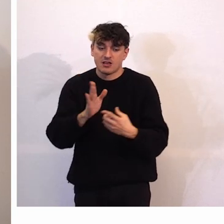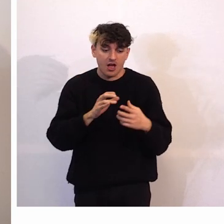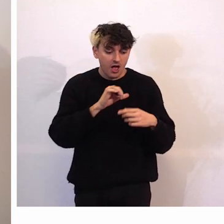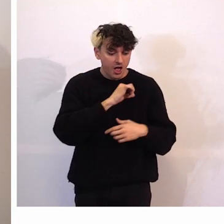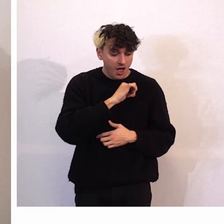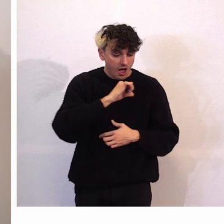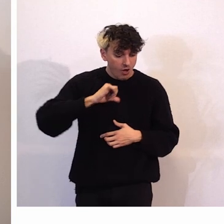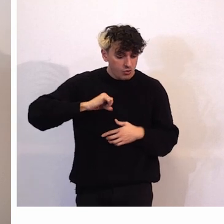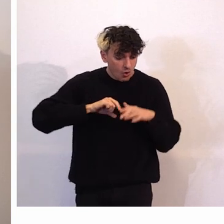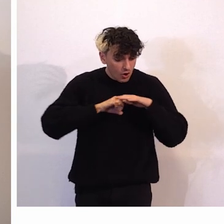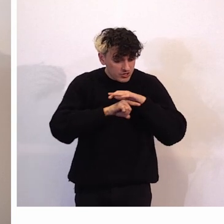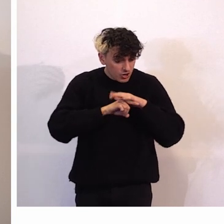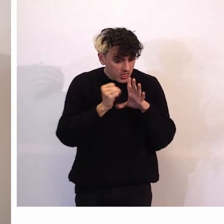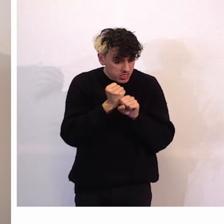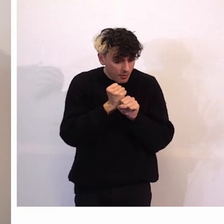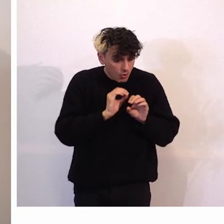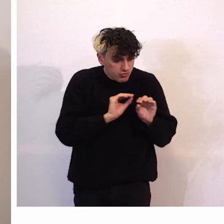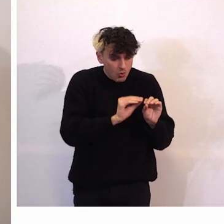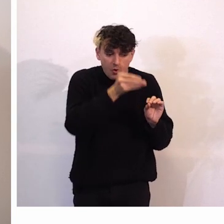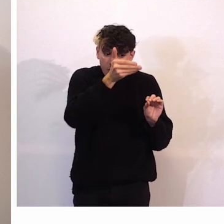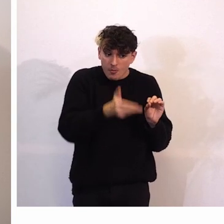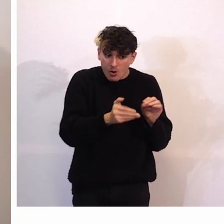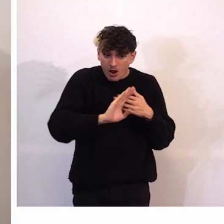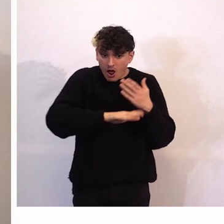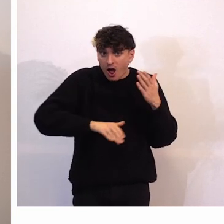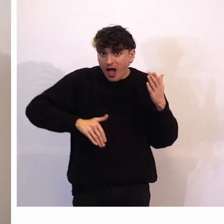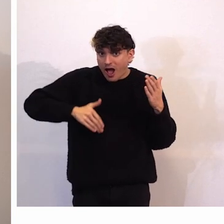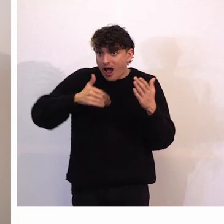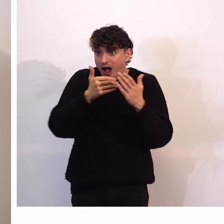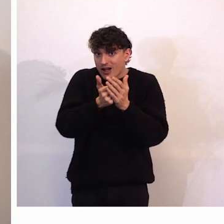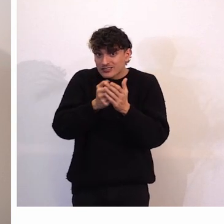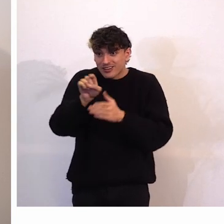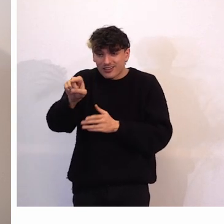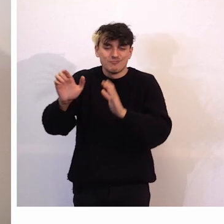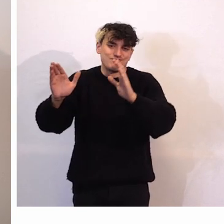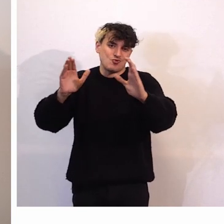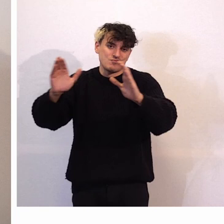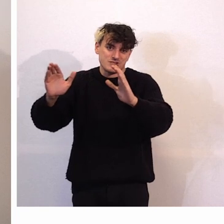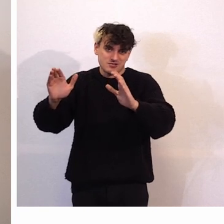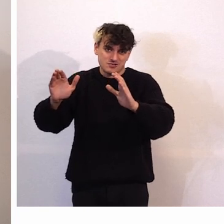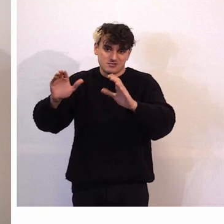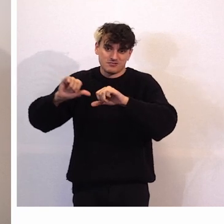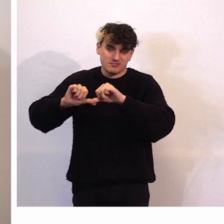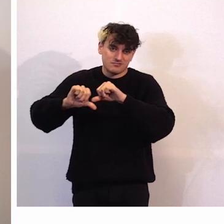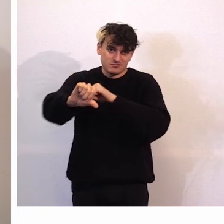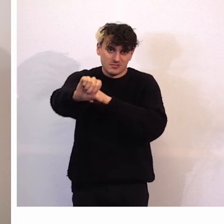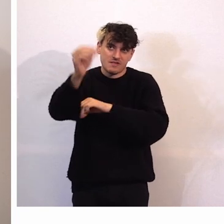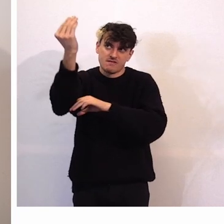muy importante hasta ese momento, pero